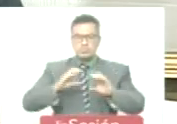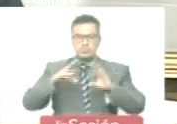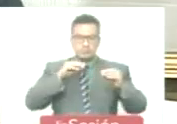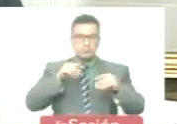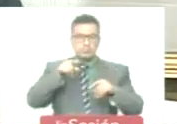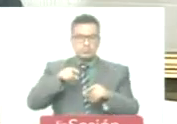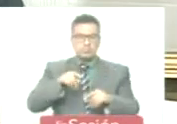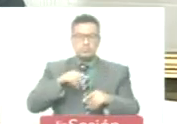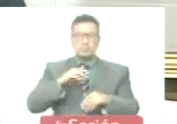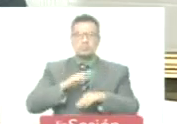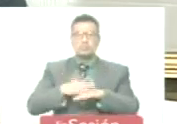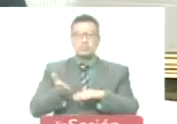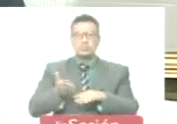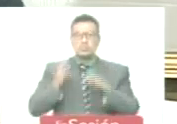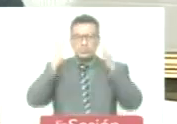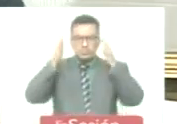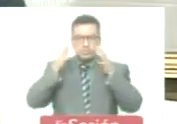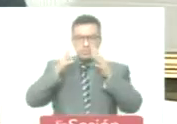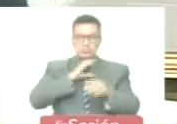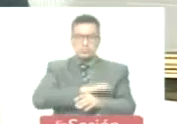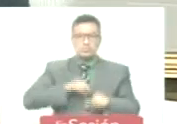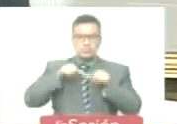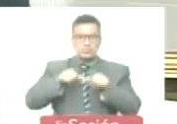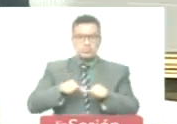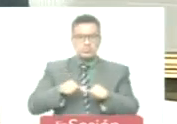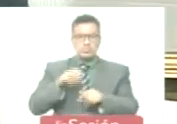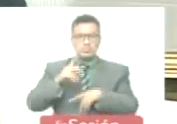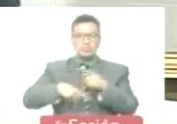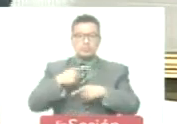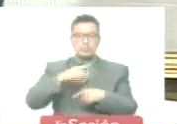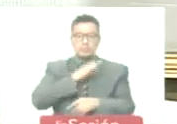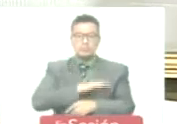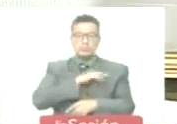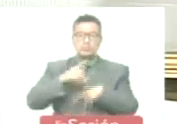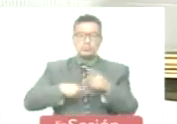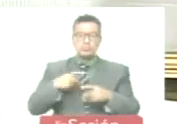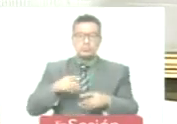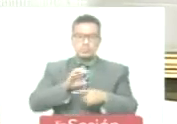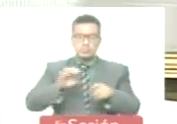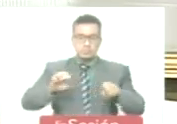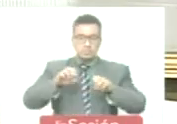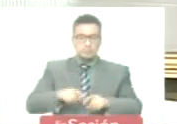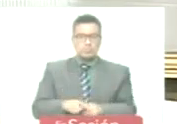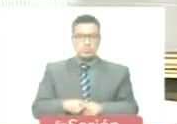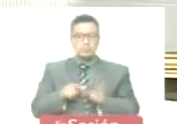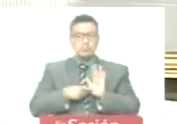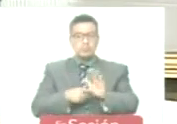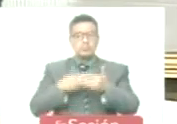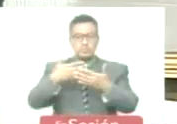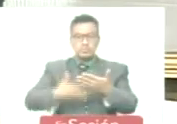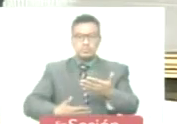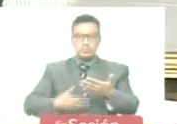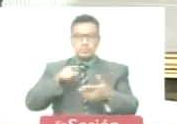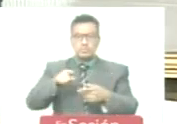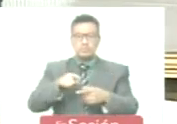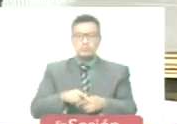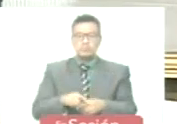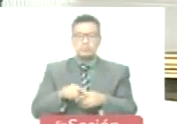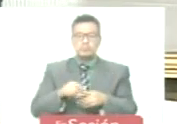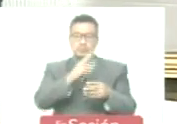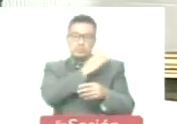asimismo como hemos instruido a la Comisión Permanente de Desarrollo Social y de Salud y Educación para que se sirva a presentar un informe ante la